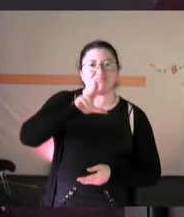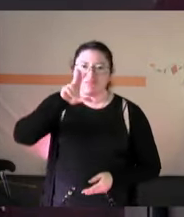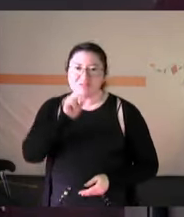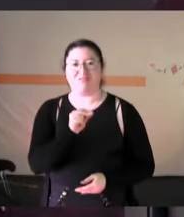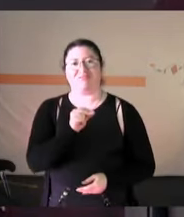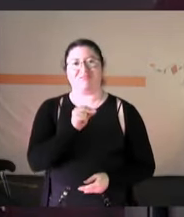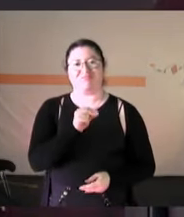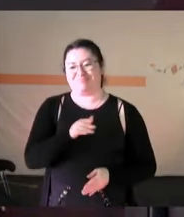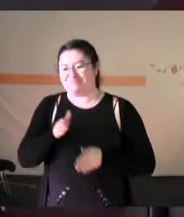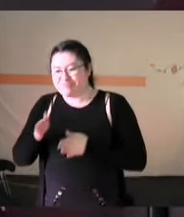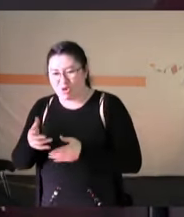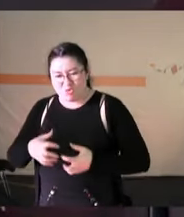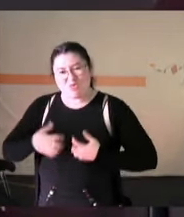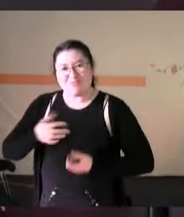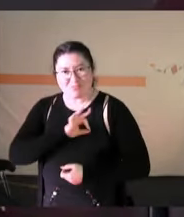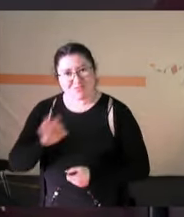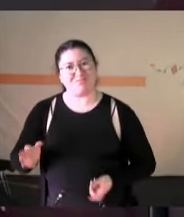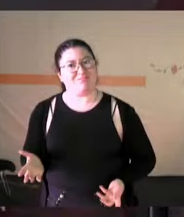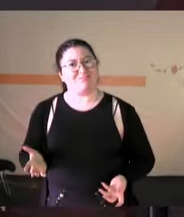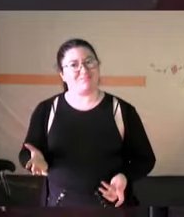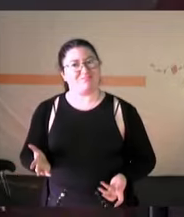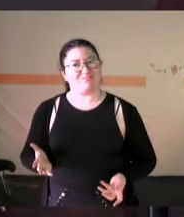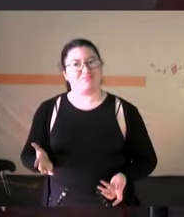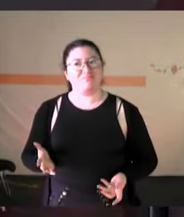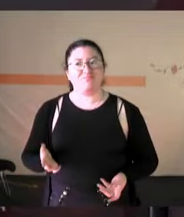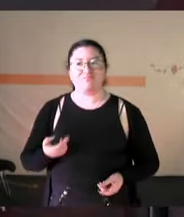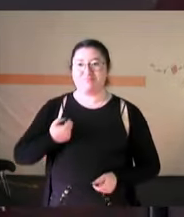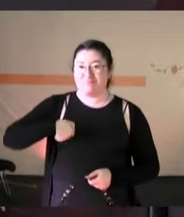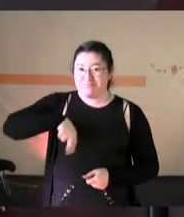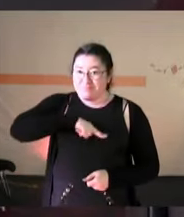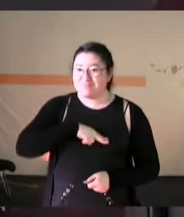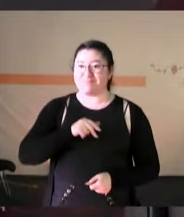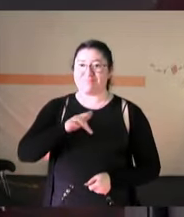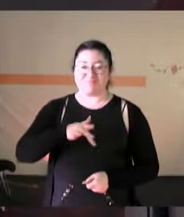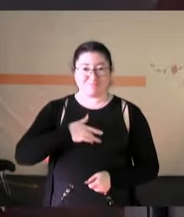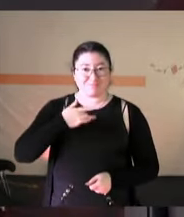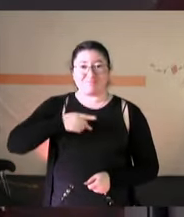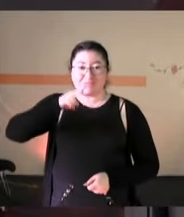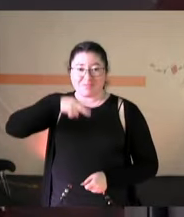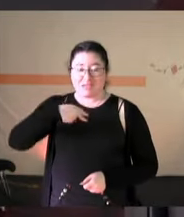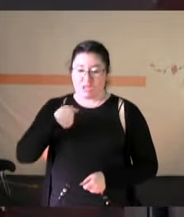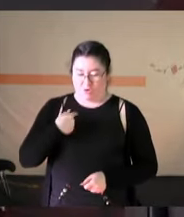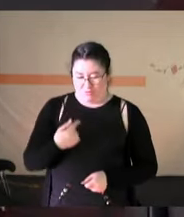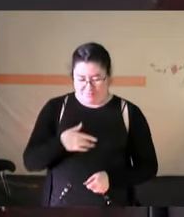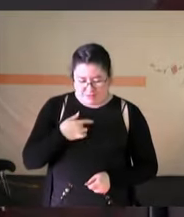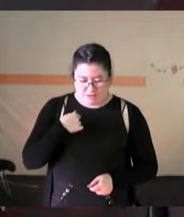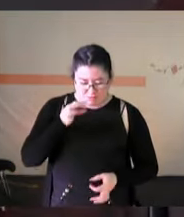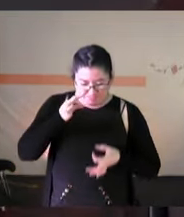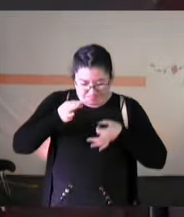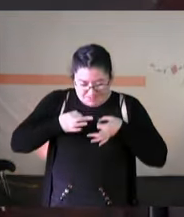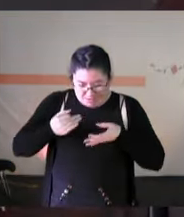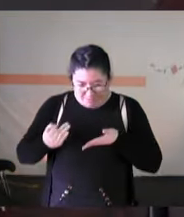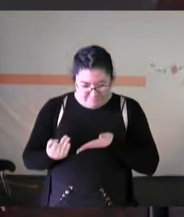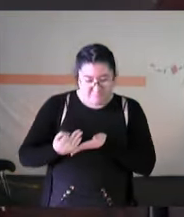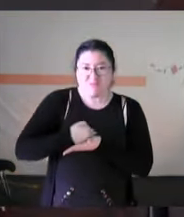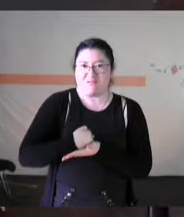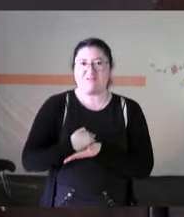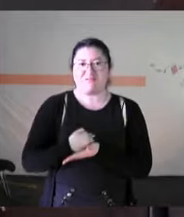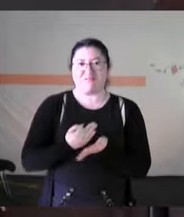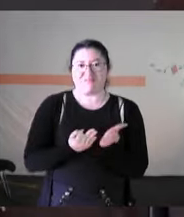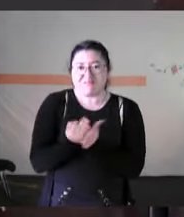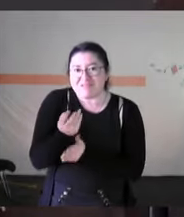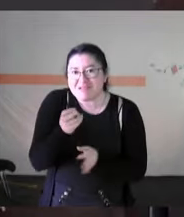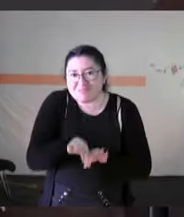fuerza, y que tenemos que sernos fieles a nosotras mismas, como escritoras, como lectoras,